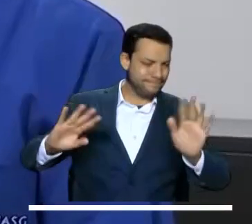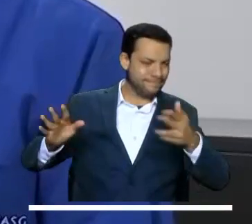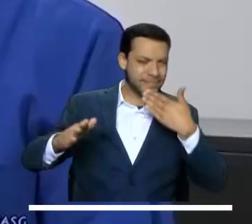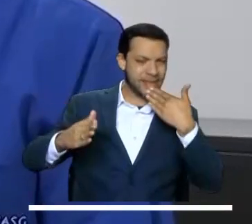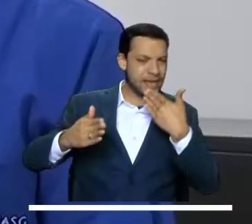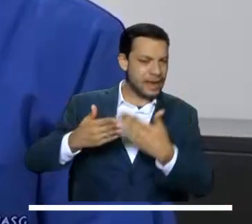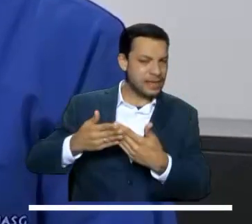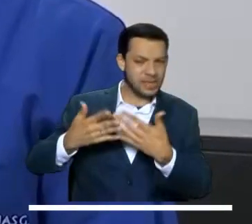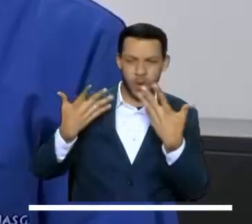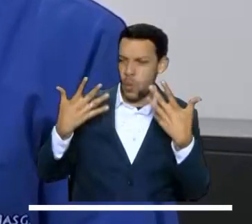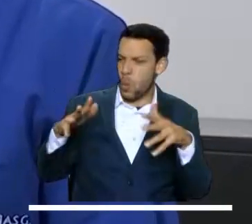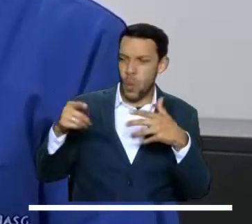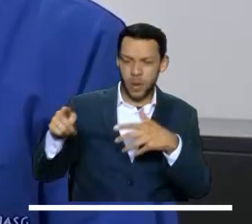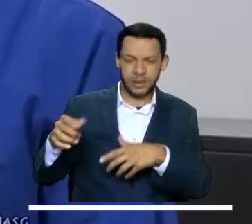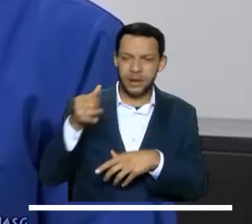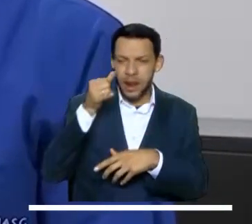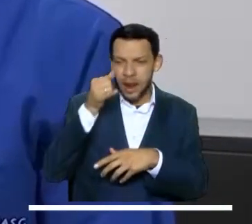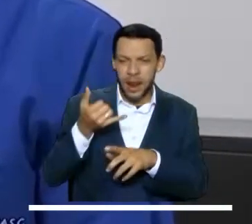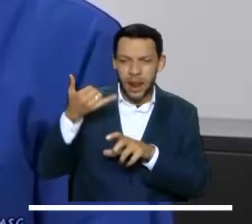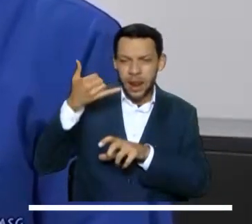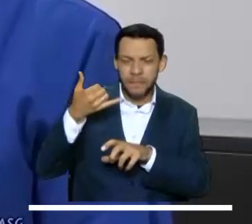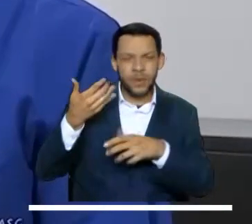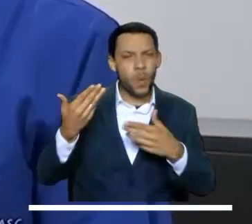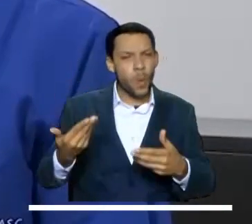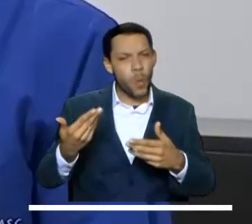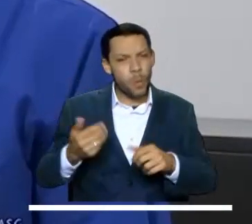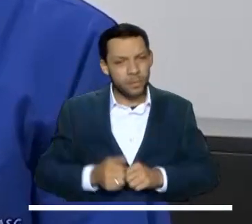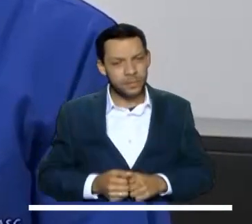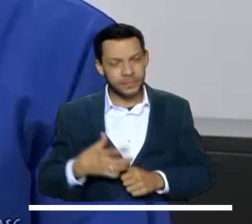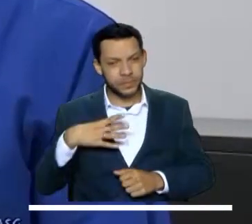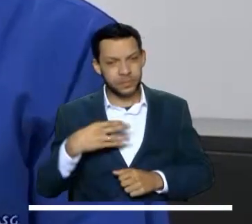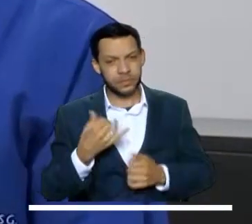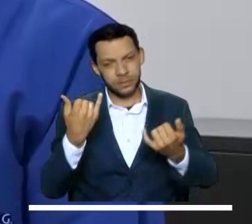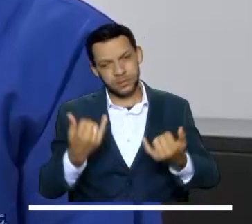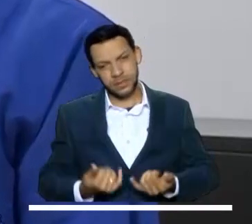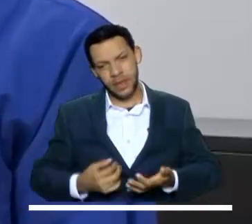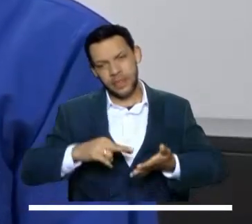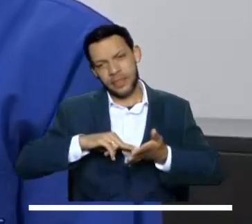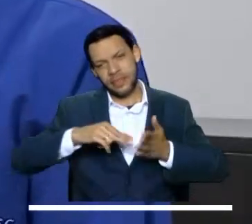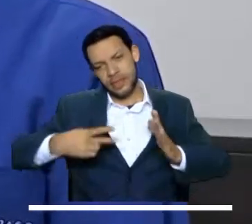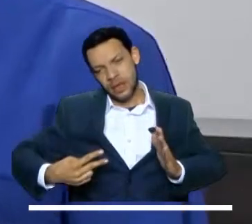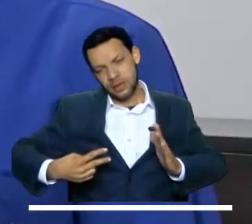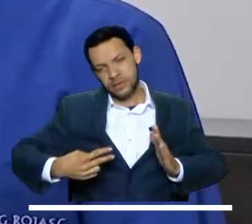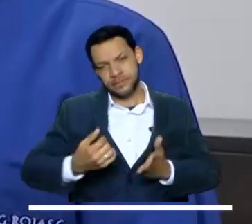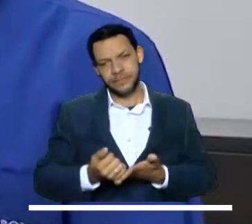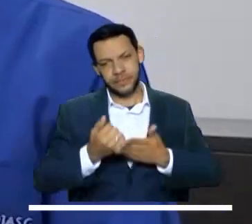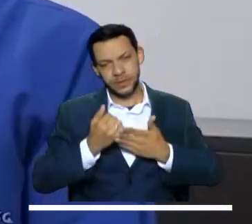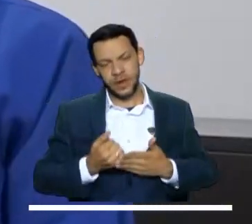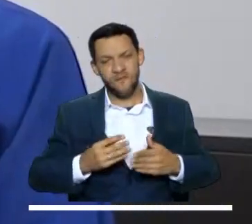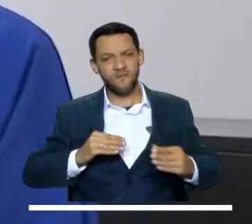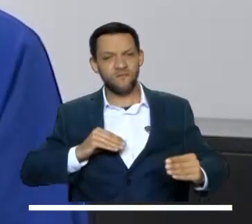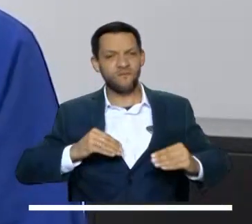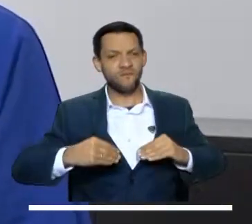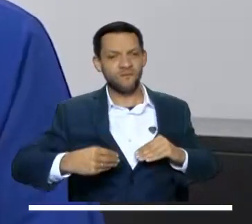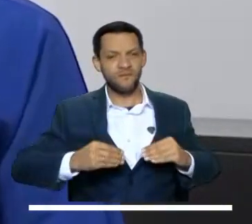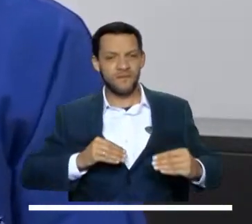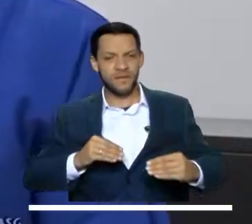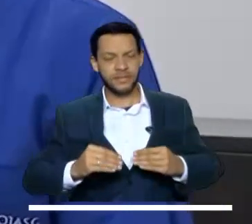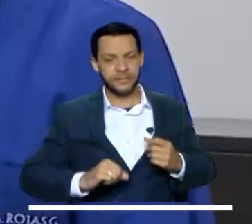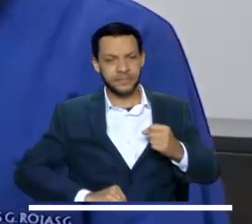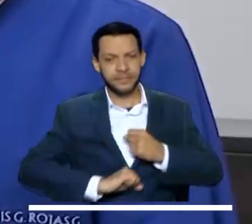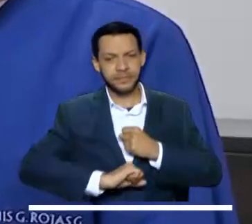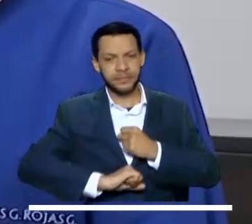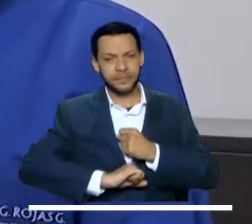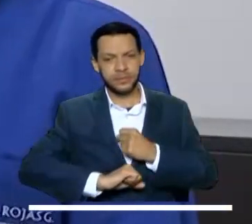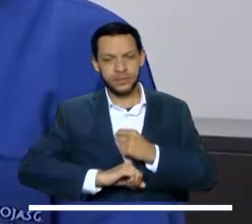Han cambiado los equipos, cada vez se vuelven más dóciles, digamos así. Correcto. Sí, evidentemente en estos